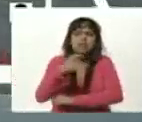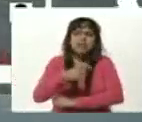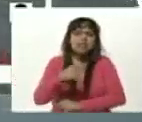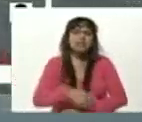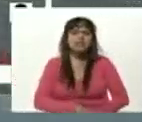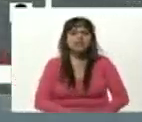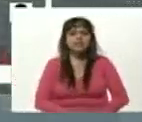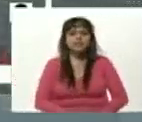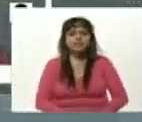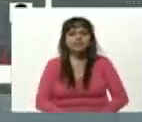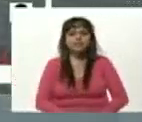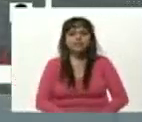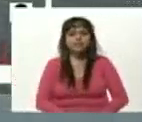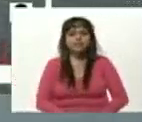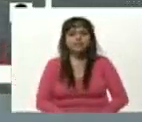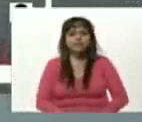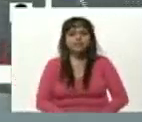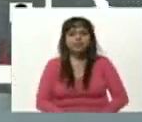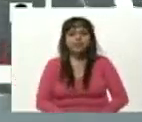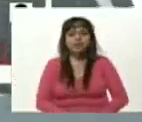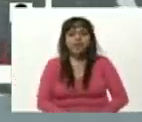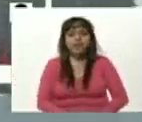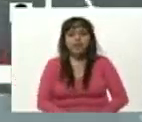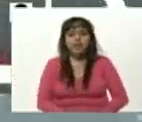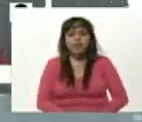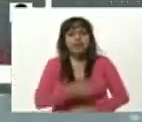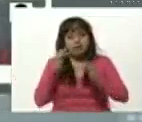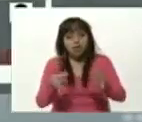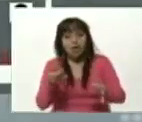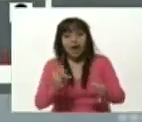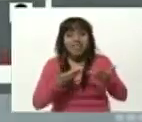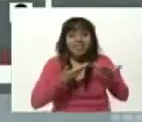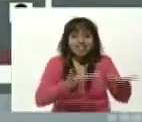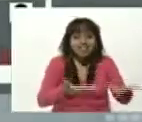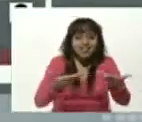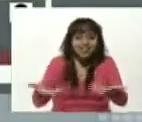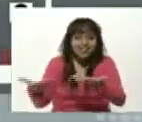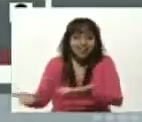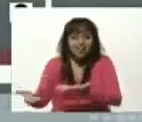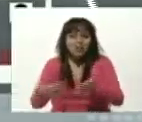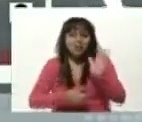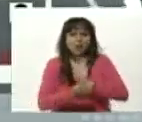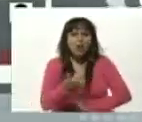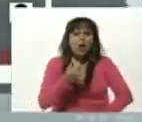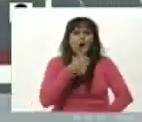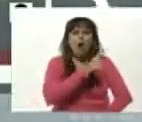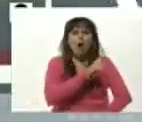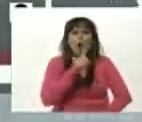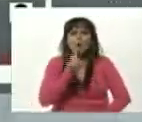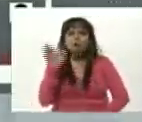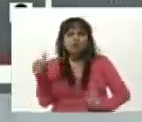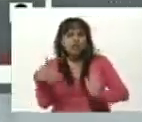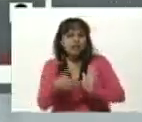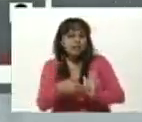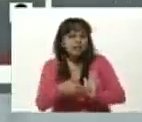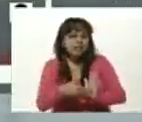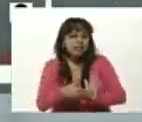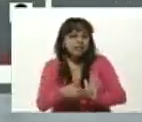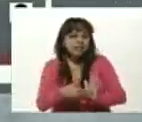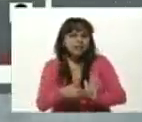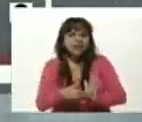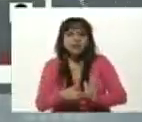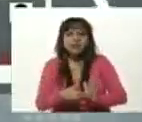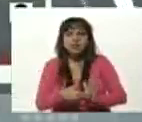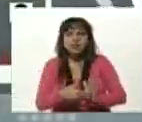necesidades que se requieran. Inclusive se están entregando más de 11.000 fondos de alimento